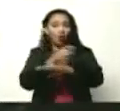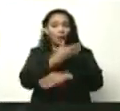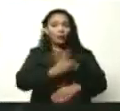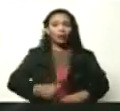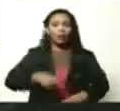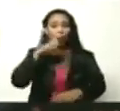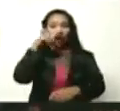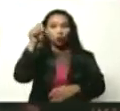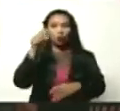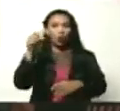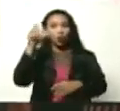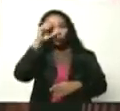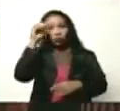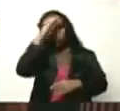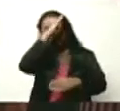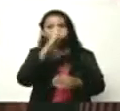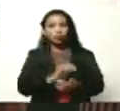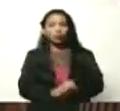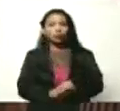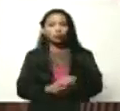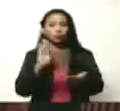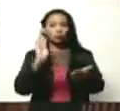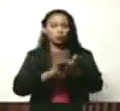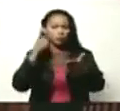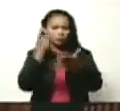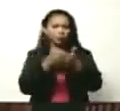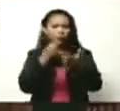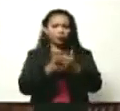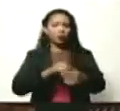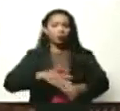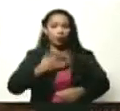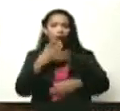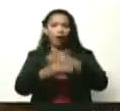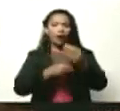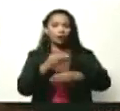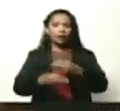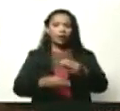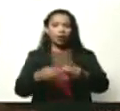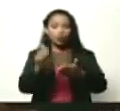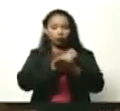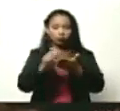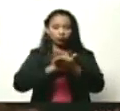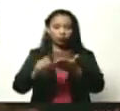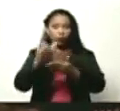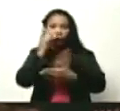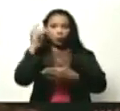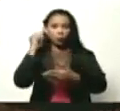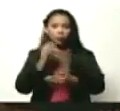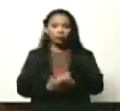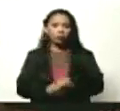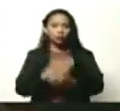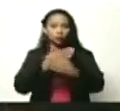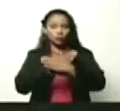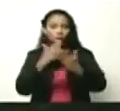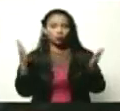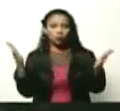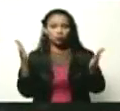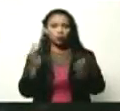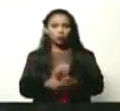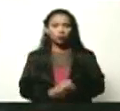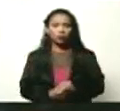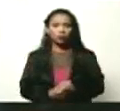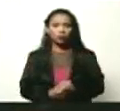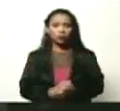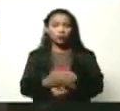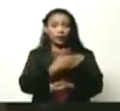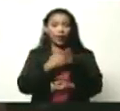Maduro y el presidente Gustavo Petro, pusieron todo el empeño para que esto sea posible, y los escritores, las escritoras, estamos dispuestos y disponibles y con